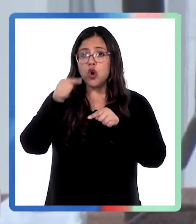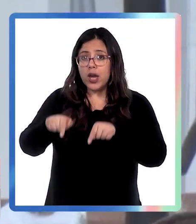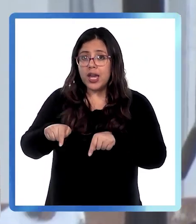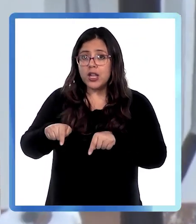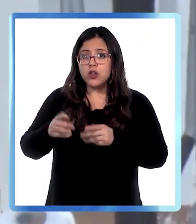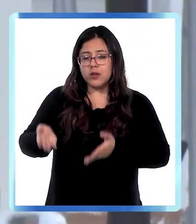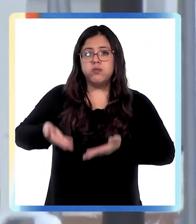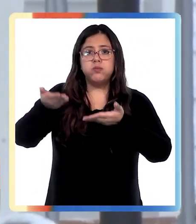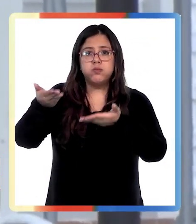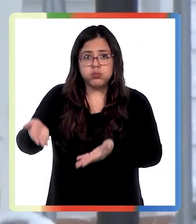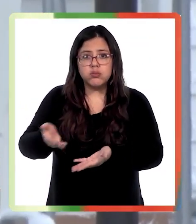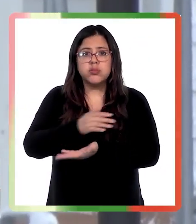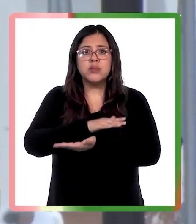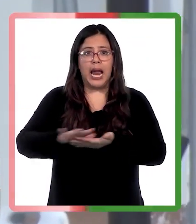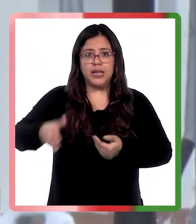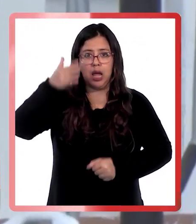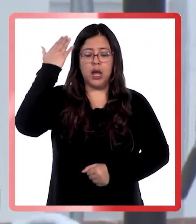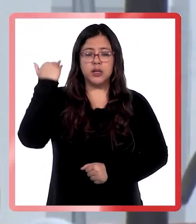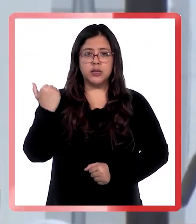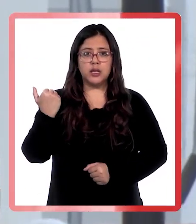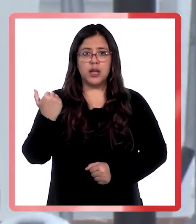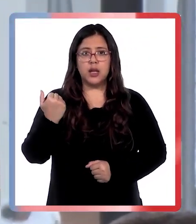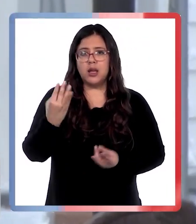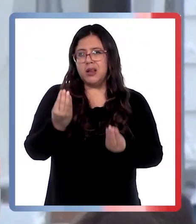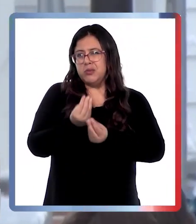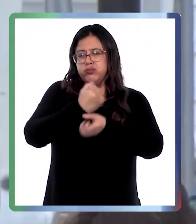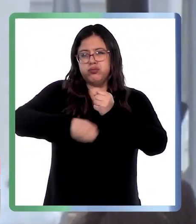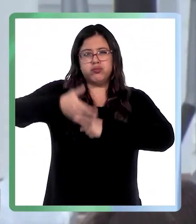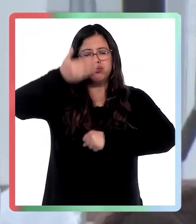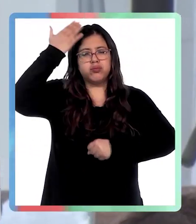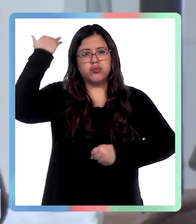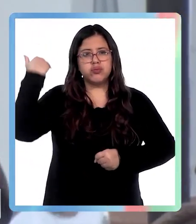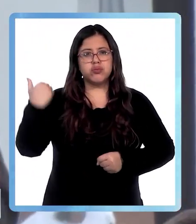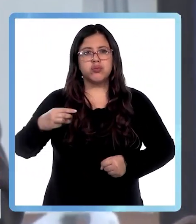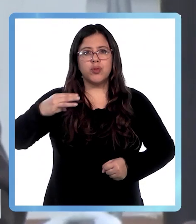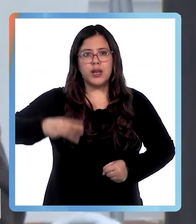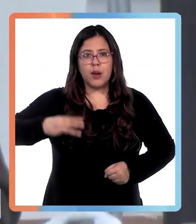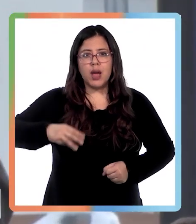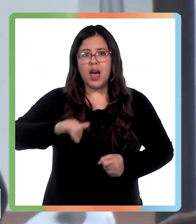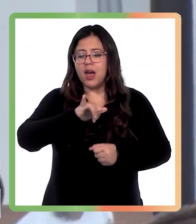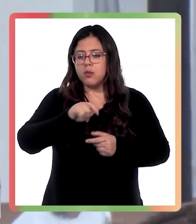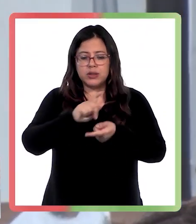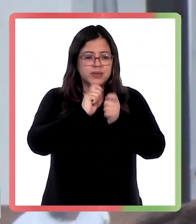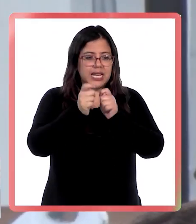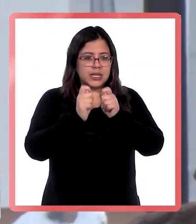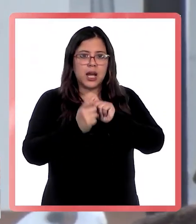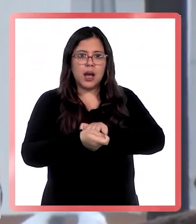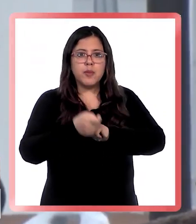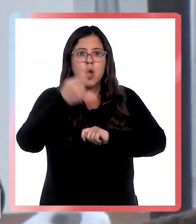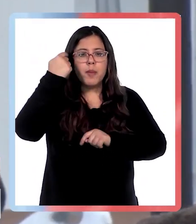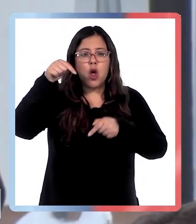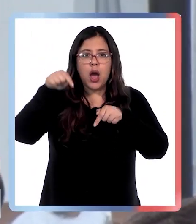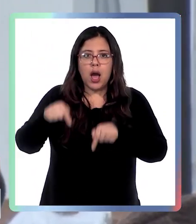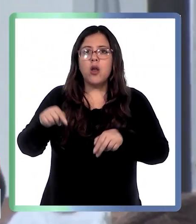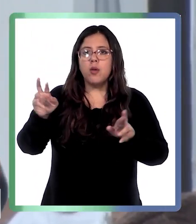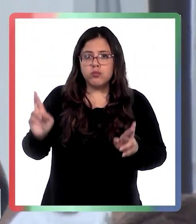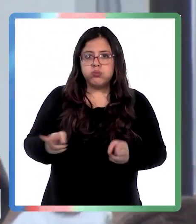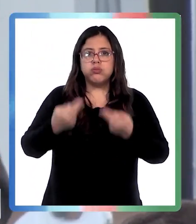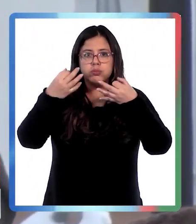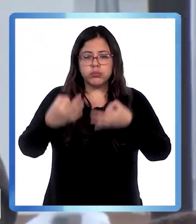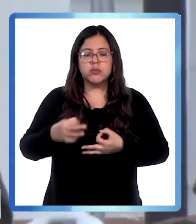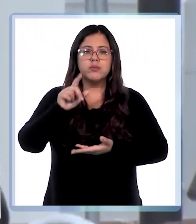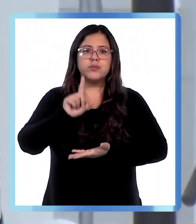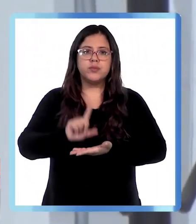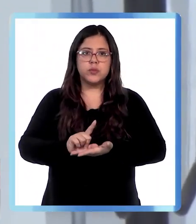este fue un terreno que fue cedido a título gratuito en su momento hace muchos muchos años a la municipalidad después hubo diferentes cambios de propiedad pero ahora lo vamos a